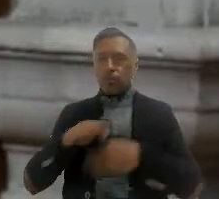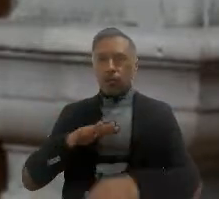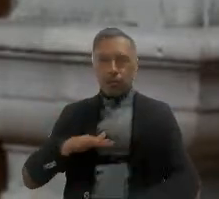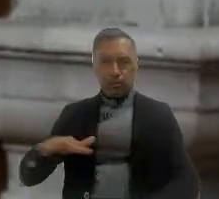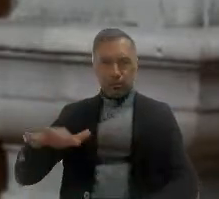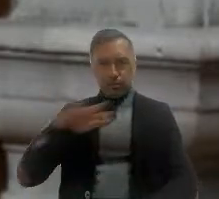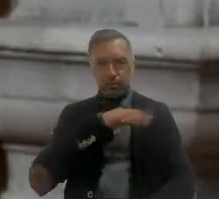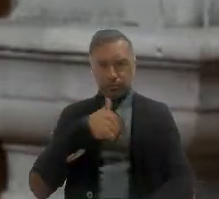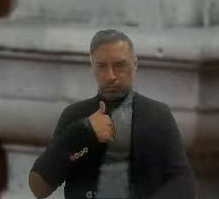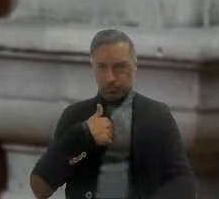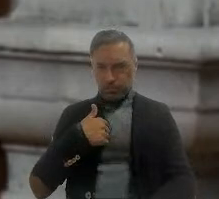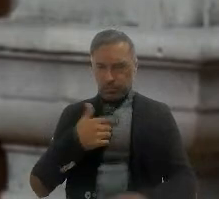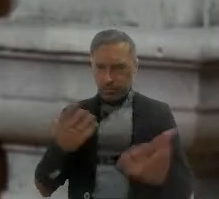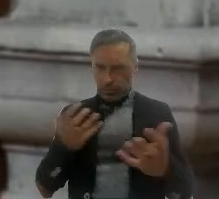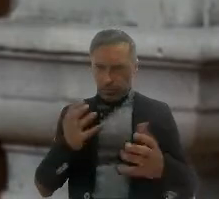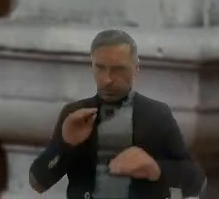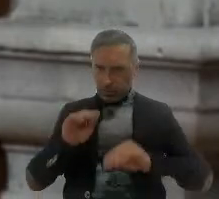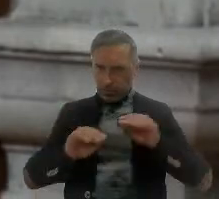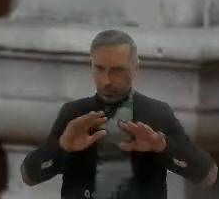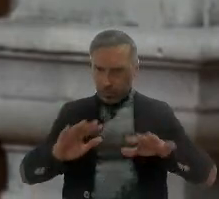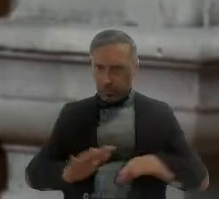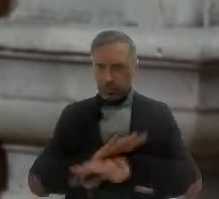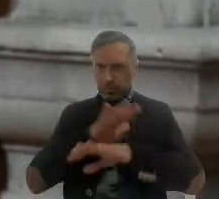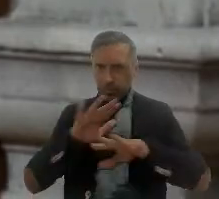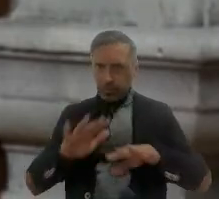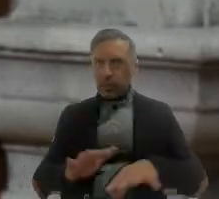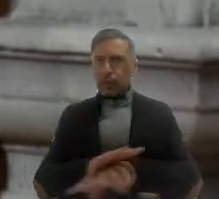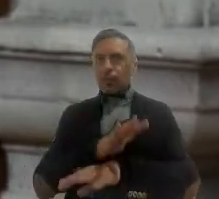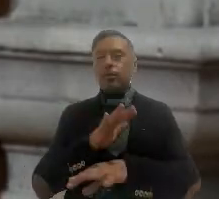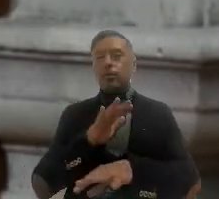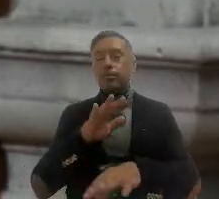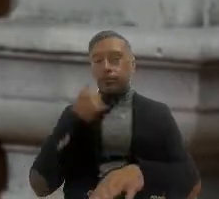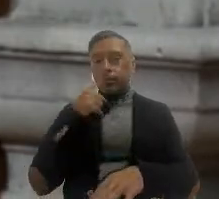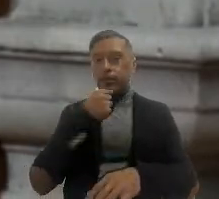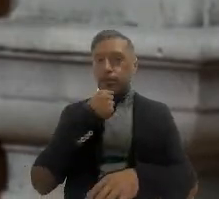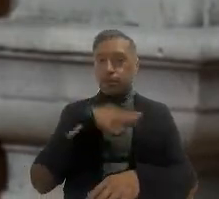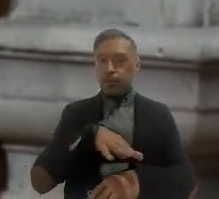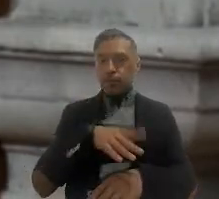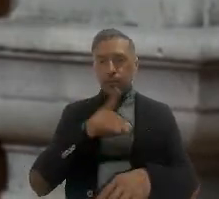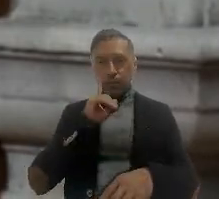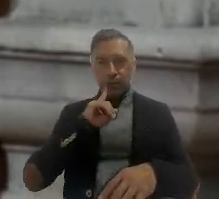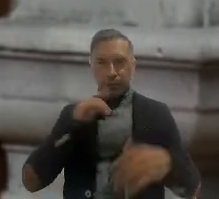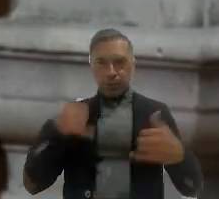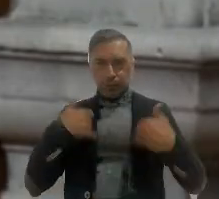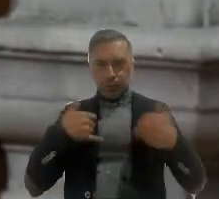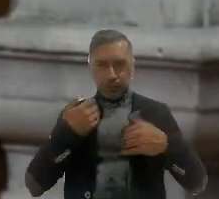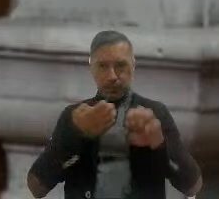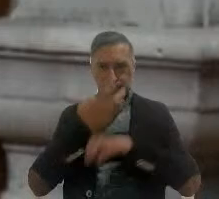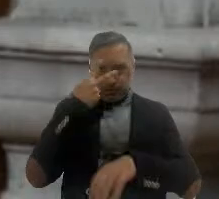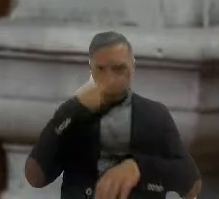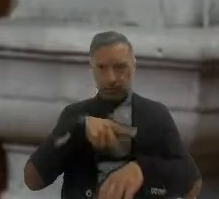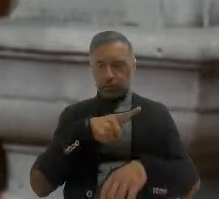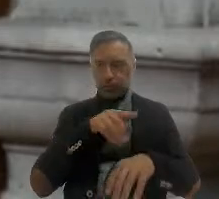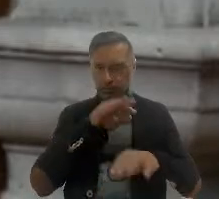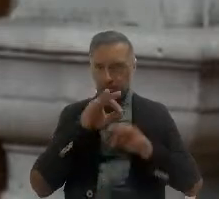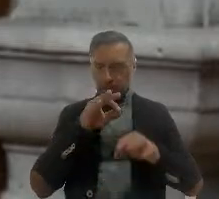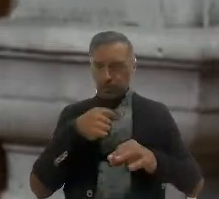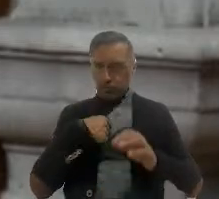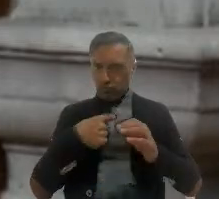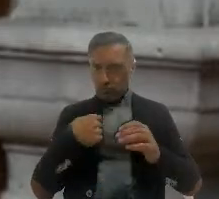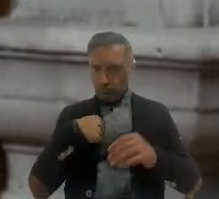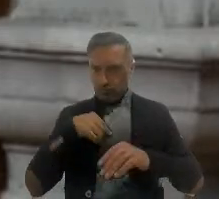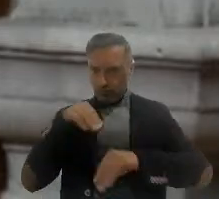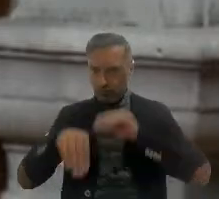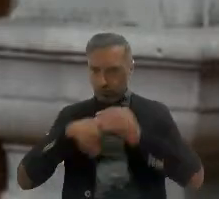cambio. Seamos quienes les digamos a las niñas y adolescentes mexiquenses con nuestro trabajo que sí